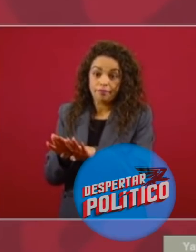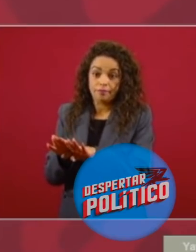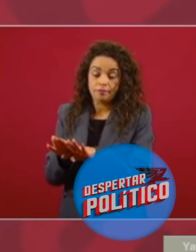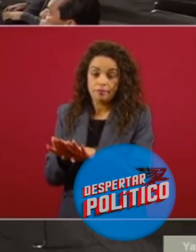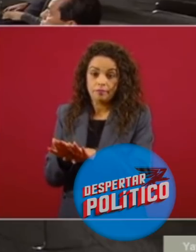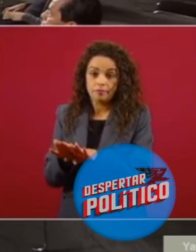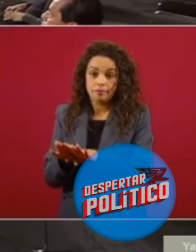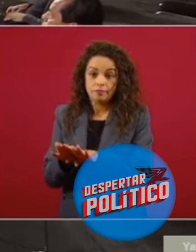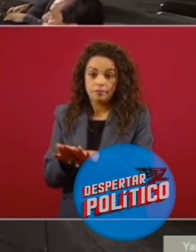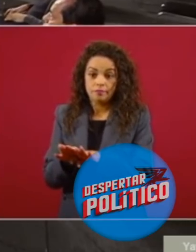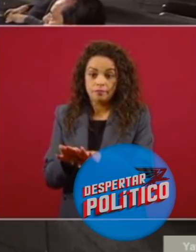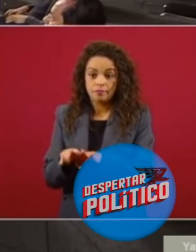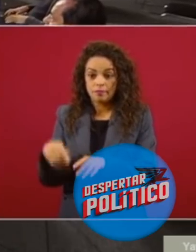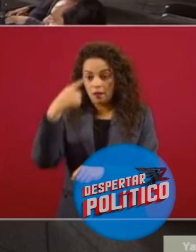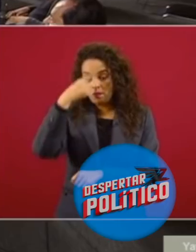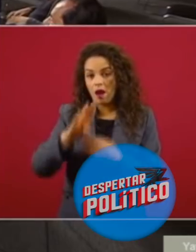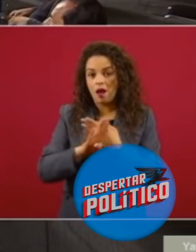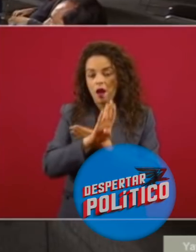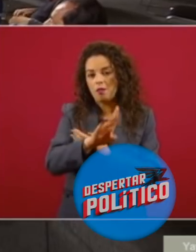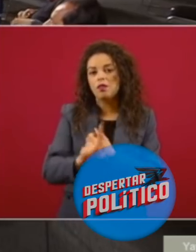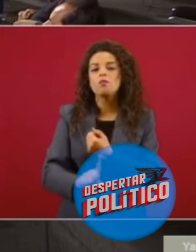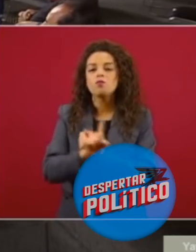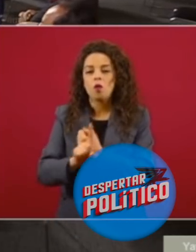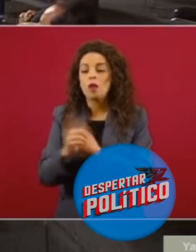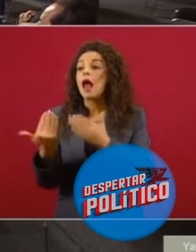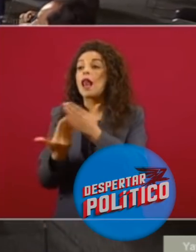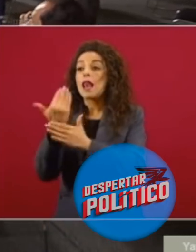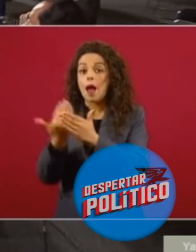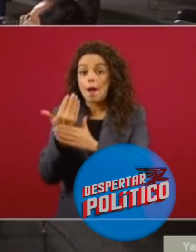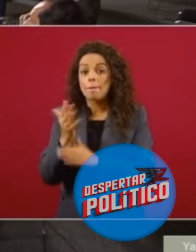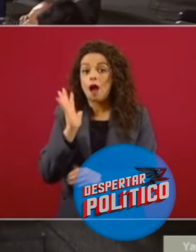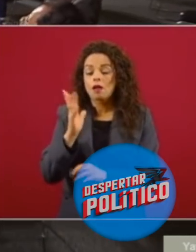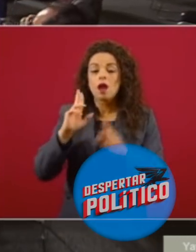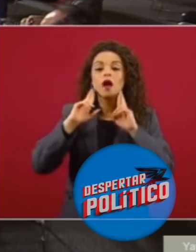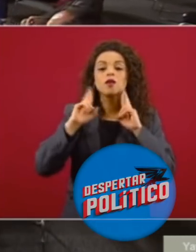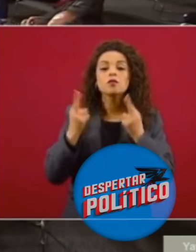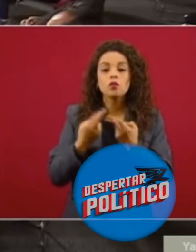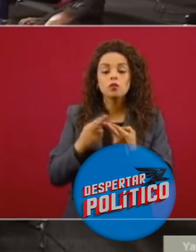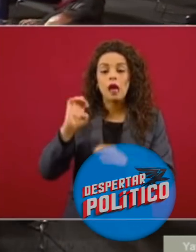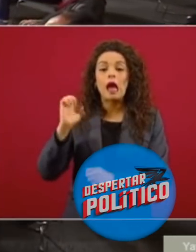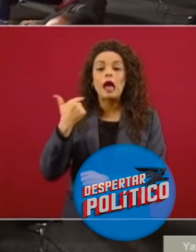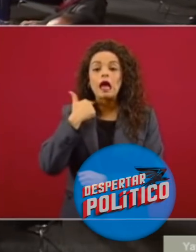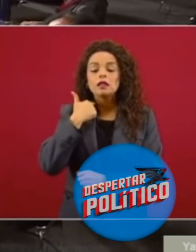caer en la provocación. Se reunieron en la mañana exgobernadores de